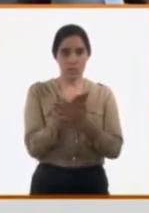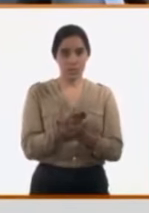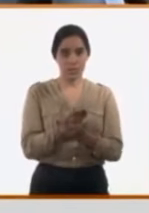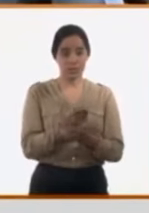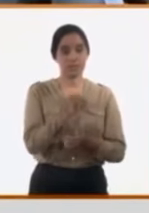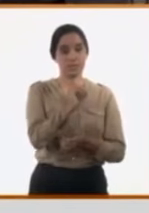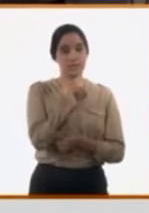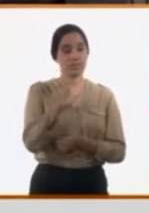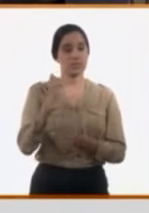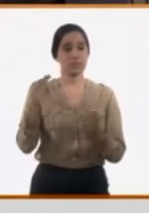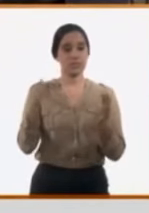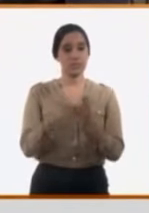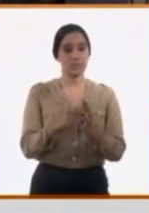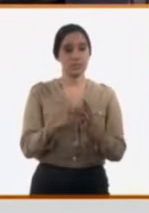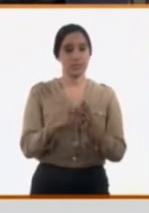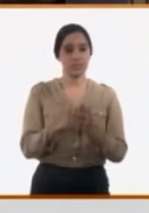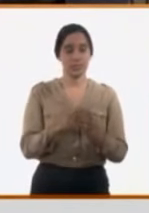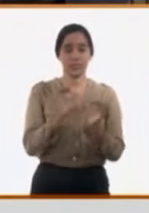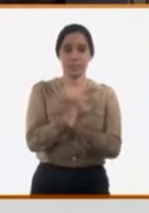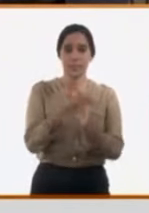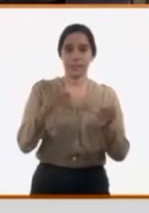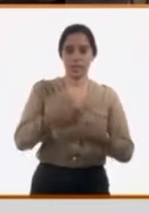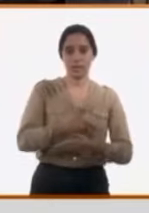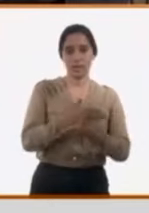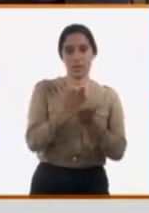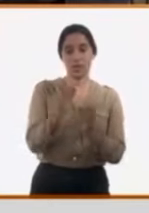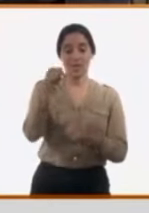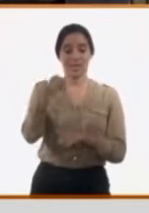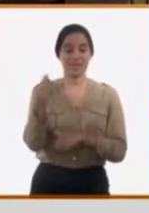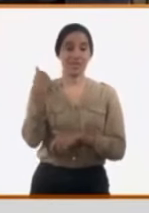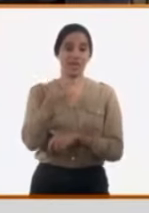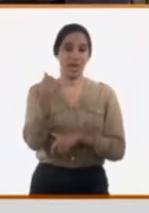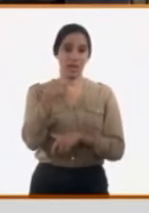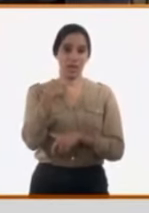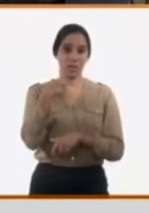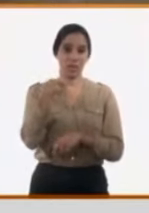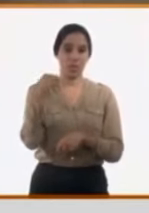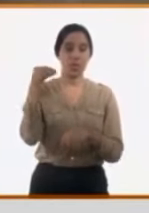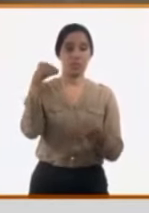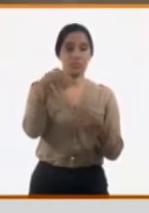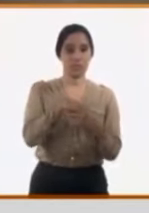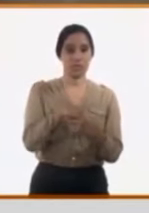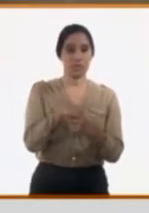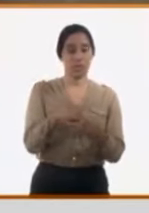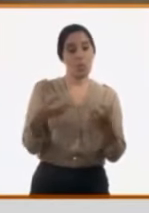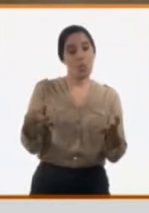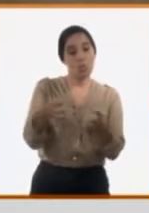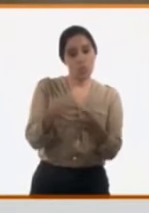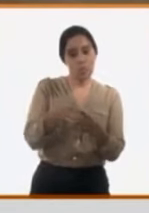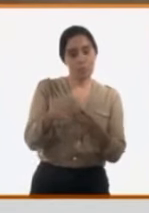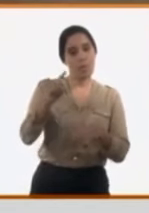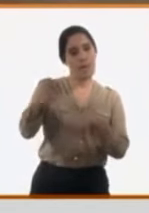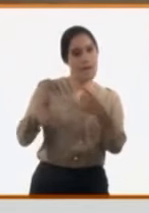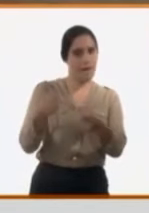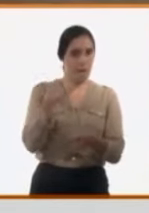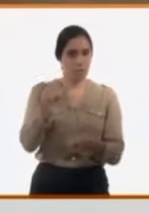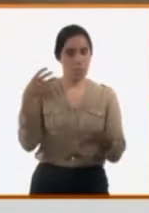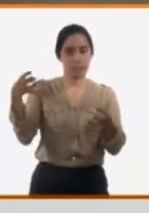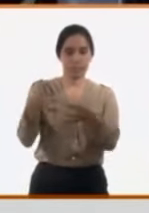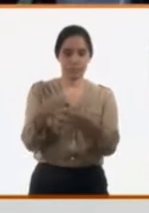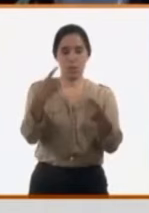universitarias Así que eso Este año no porque ingresa un grupo este año otro grupo El otro año porque tiene que ir al servicio